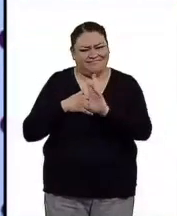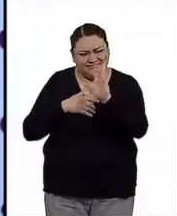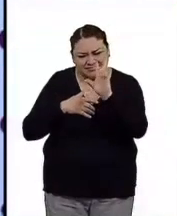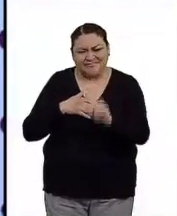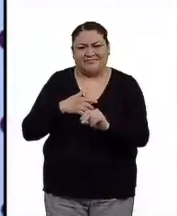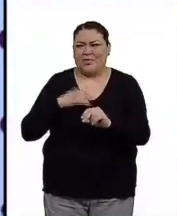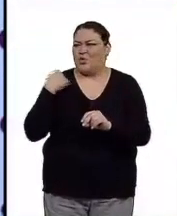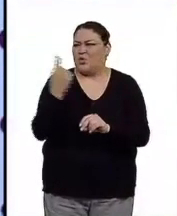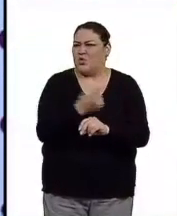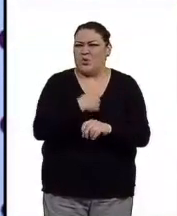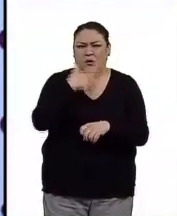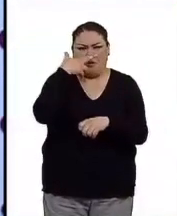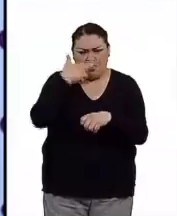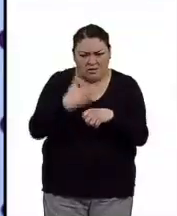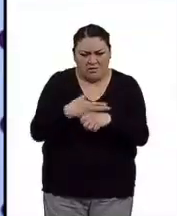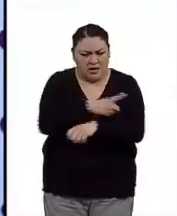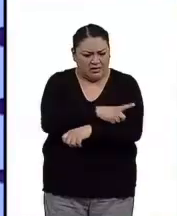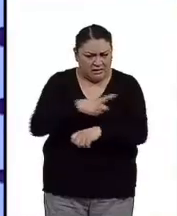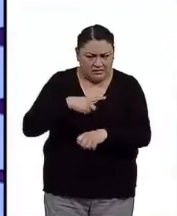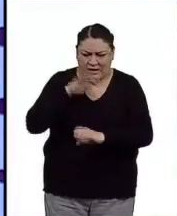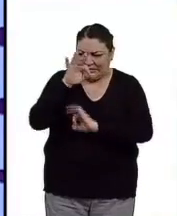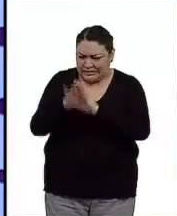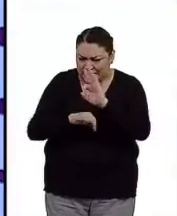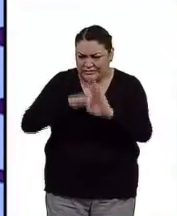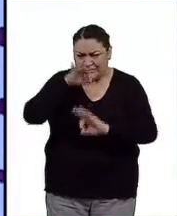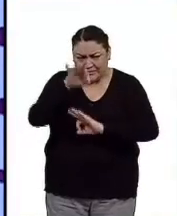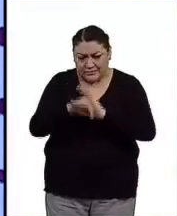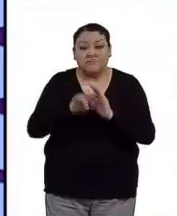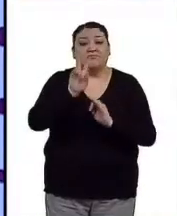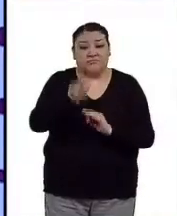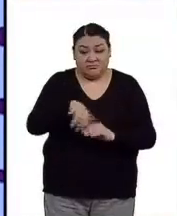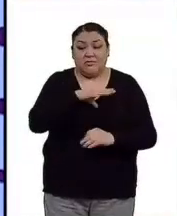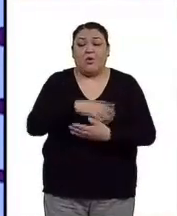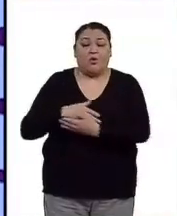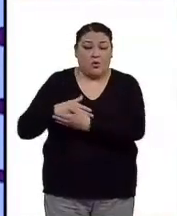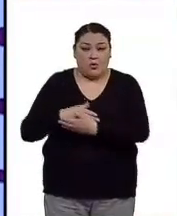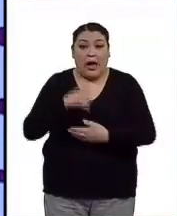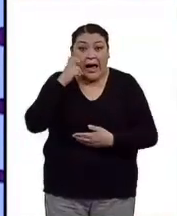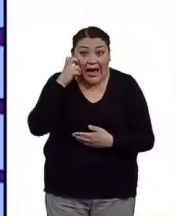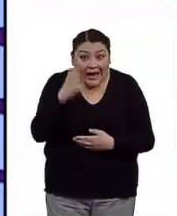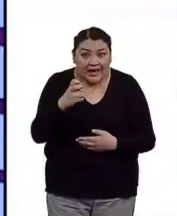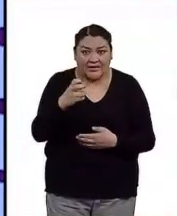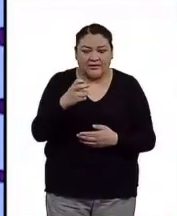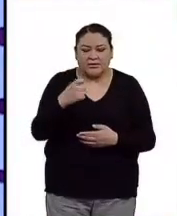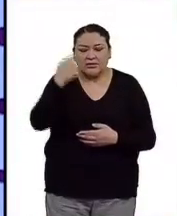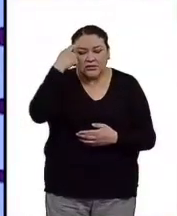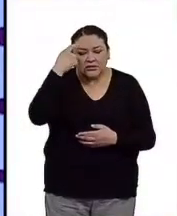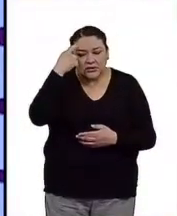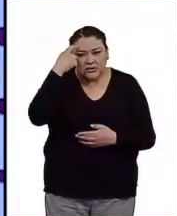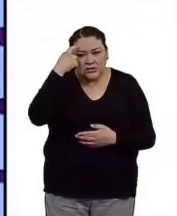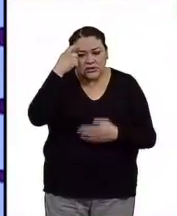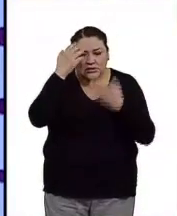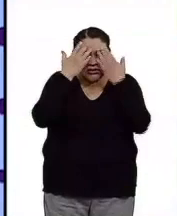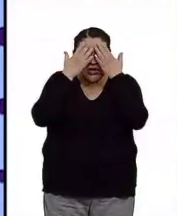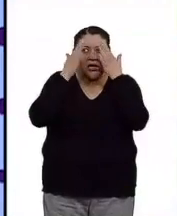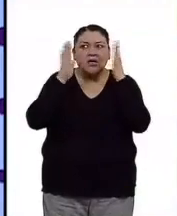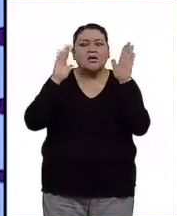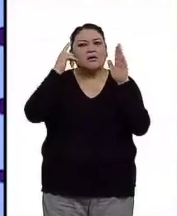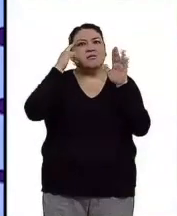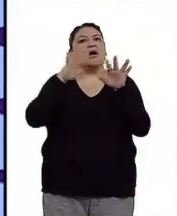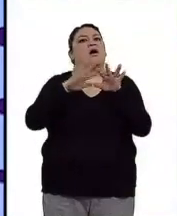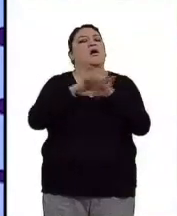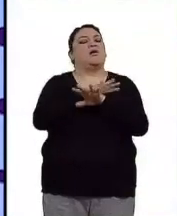responsabilidad compartida en el cuidado entre todos los actores de nuestra sociedad, creo que nos daría también otra manera de